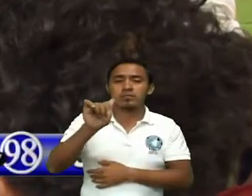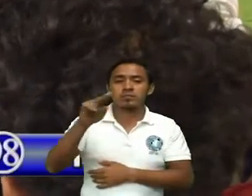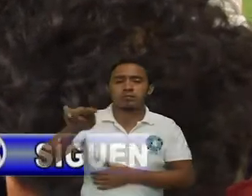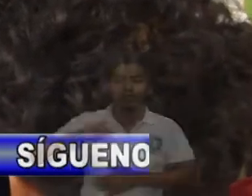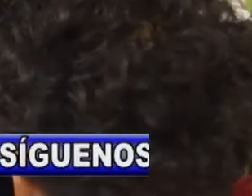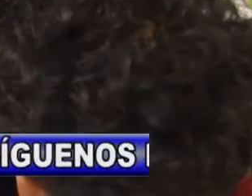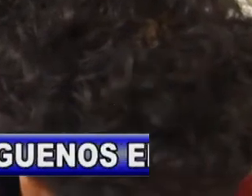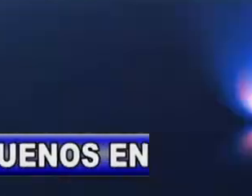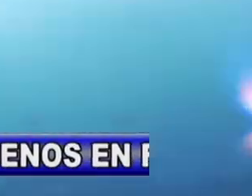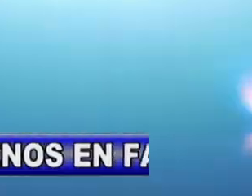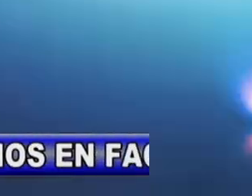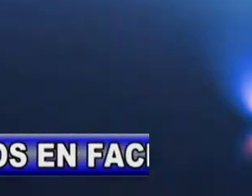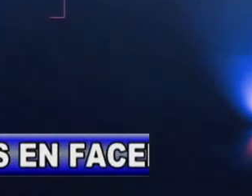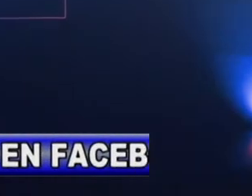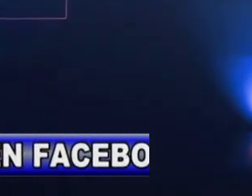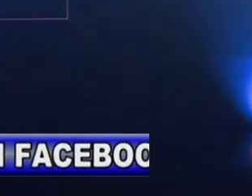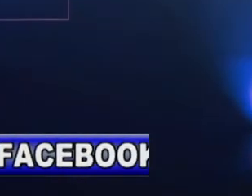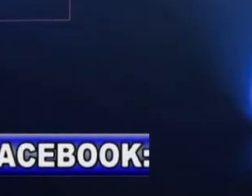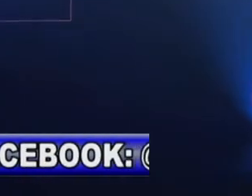Castro.